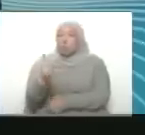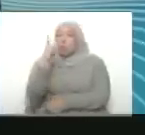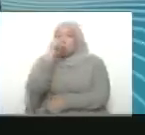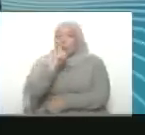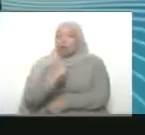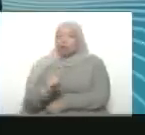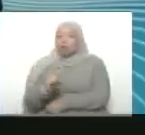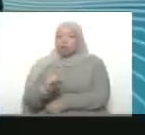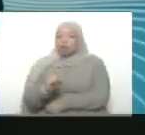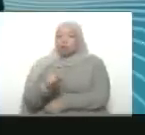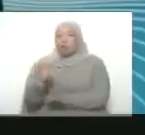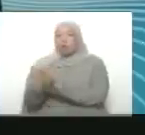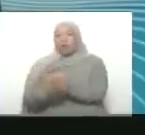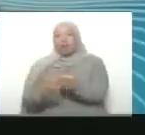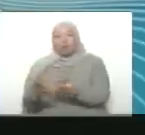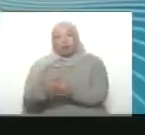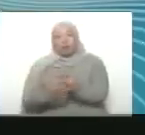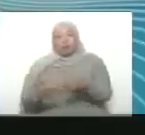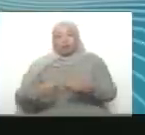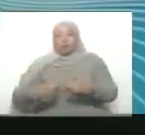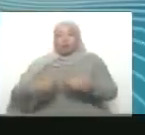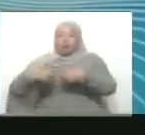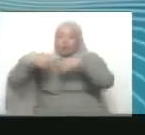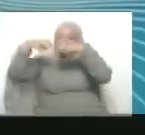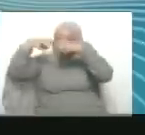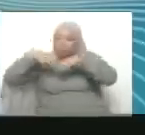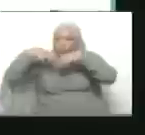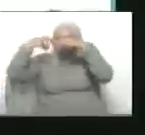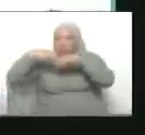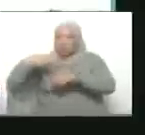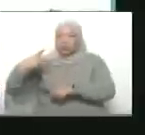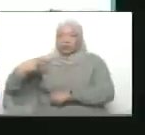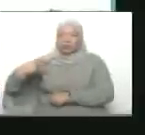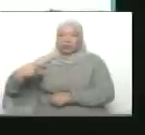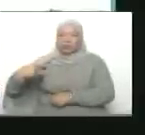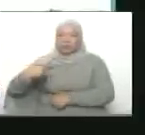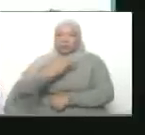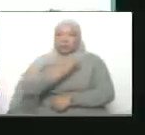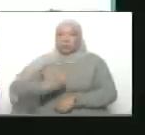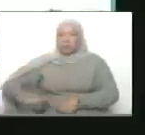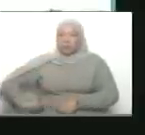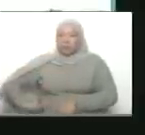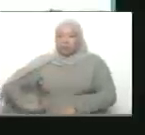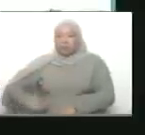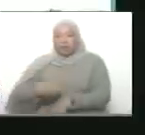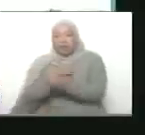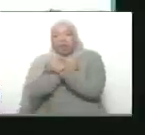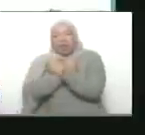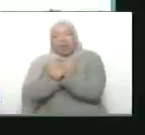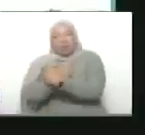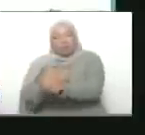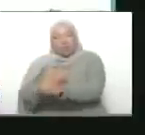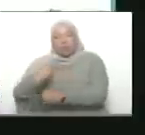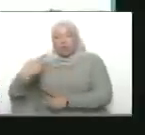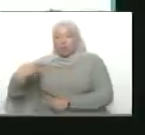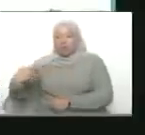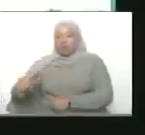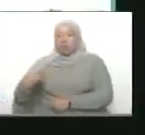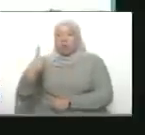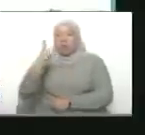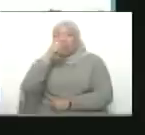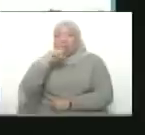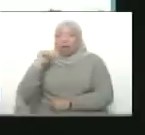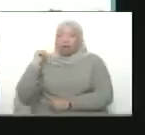año de la tragedia tras las lluvias en tejerías lo dice globovisión presidente maduro reitera solidaridad con las tejerías a un año de la